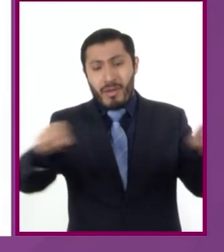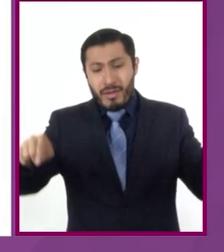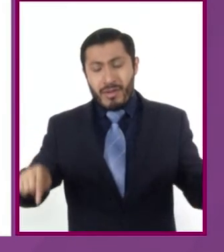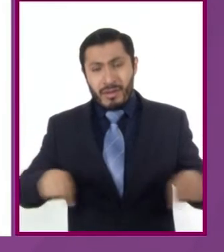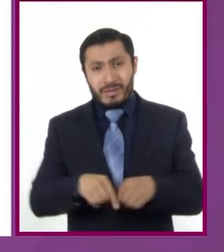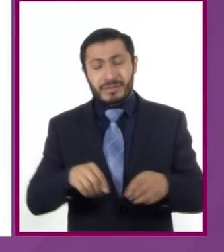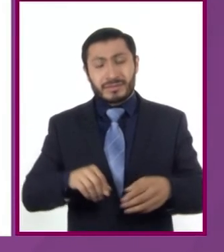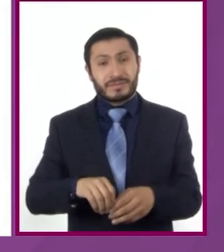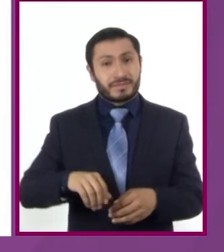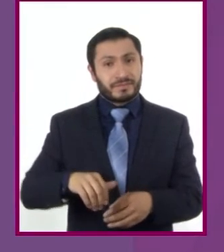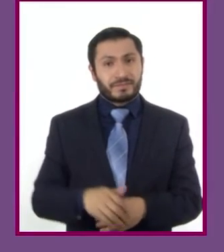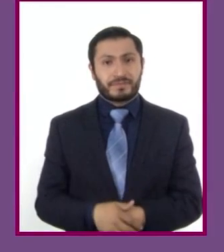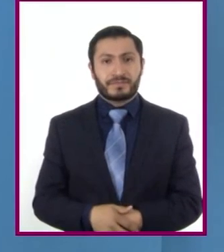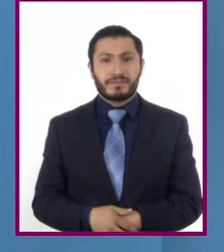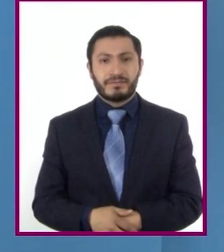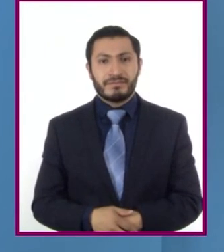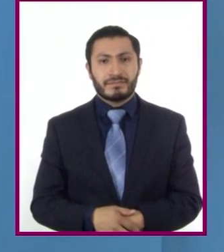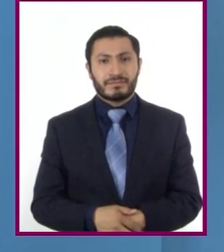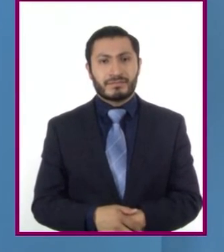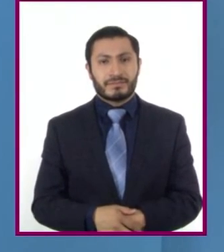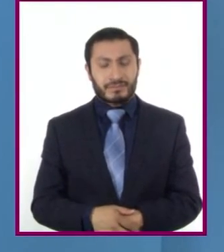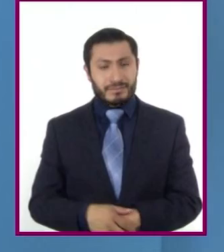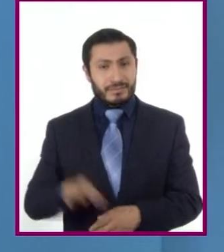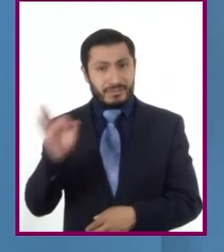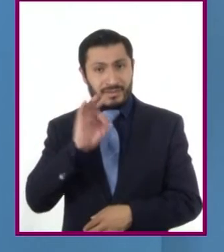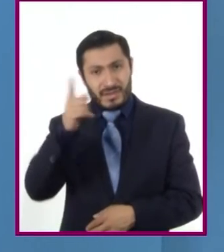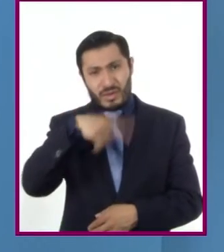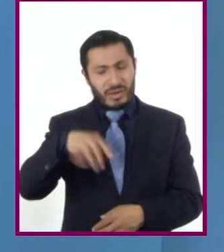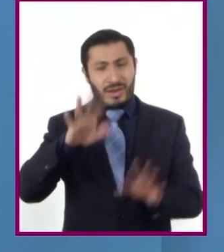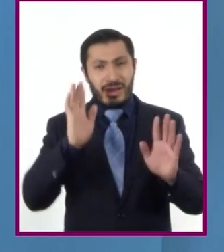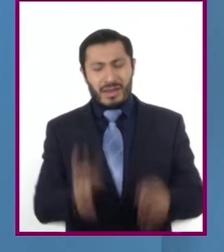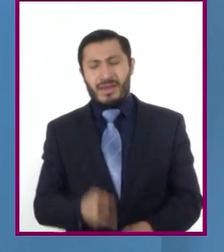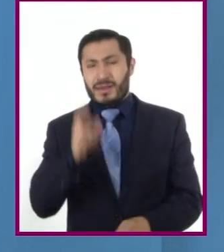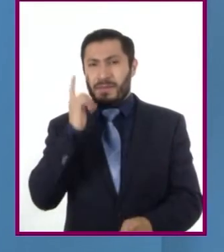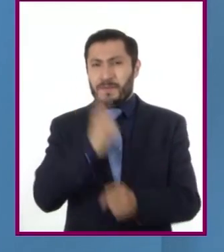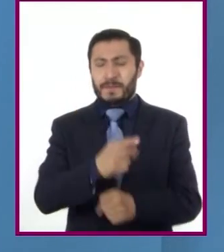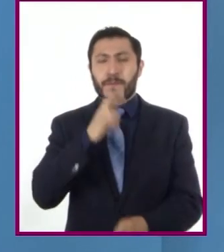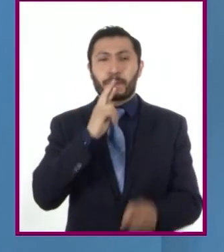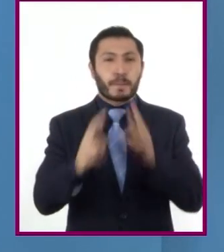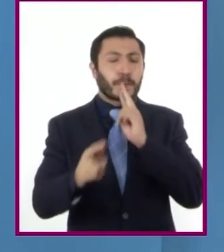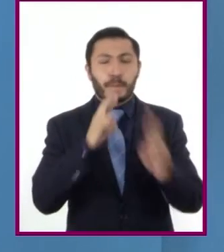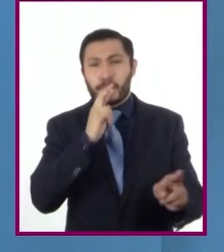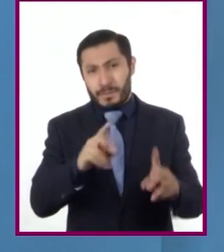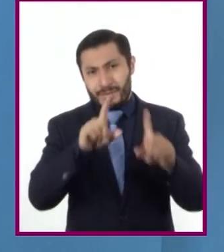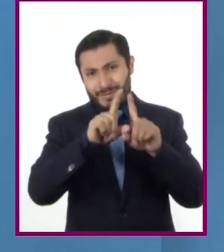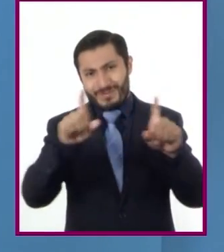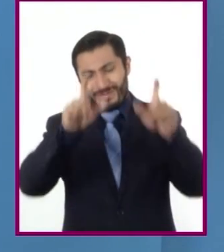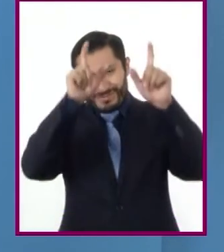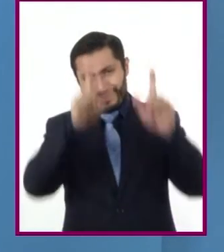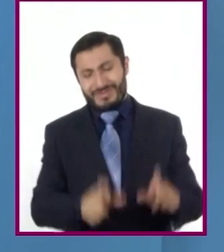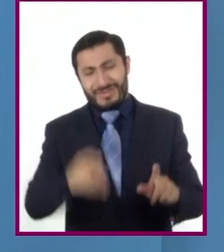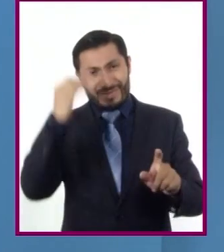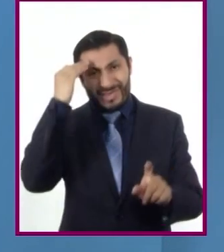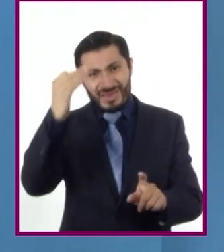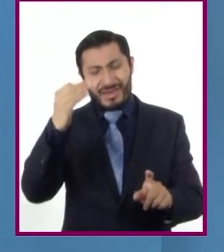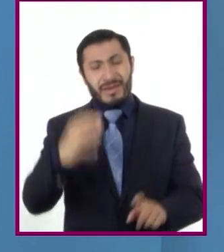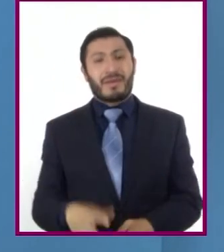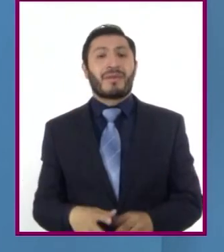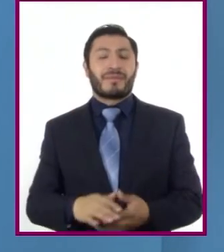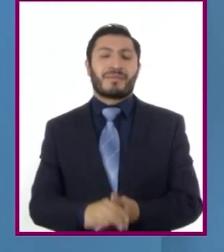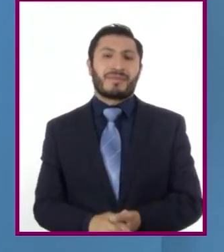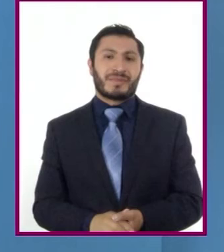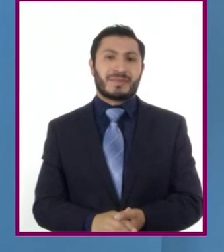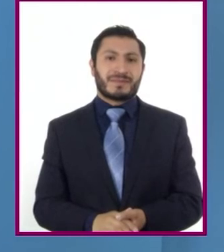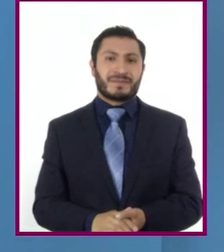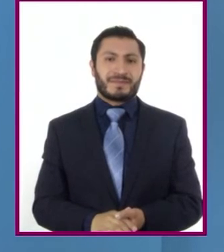abren más llaves del mismo tipo. Seguramente ya lograron obtener los datos faltantes en la columna de tiempo que tardan en